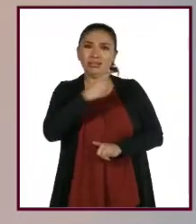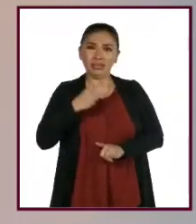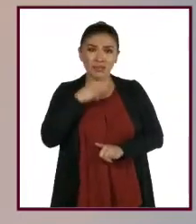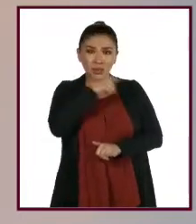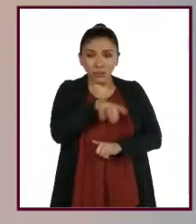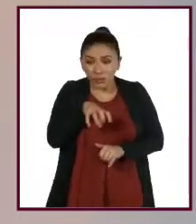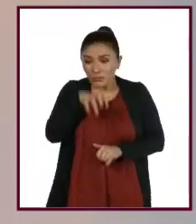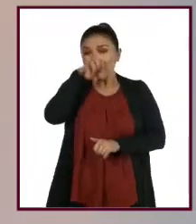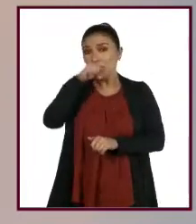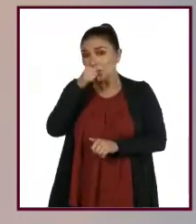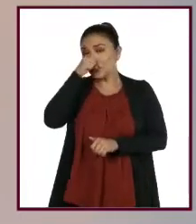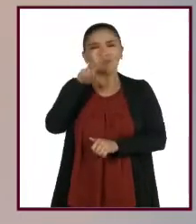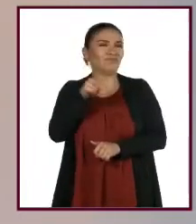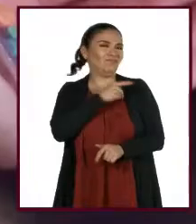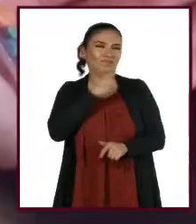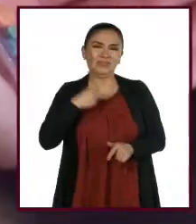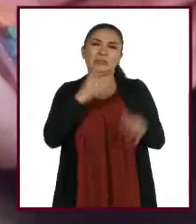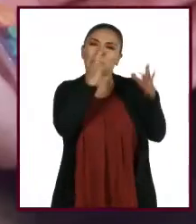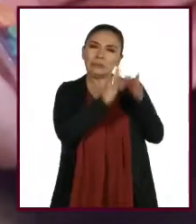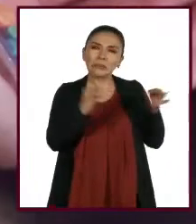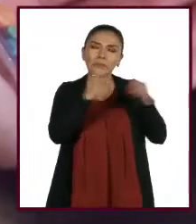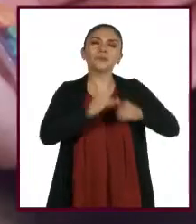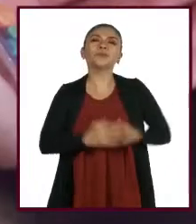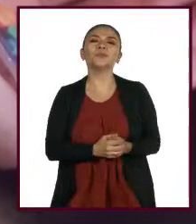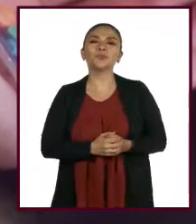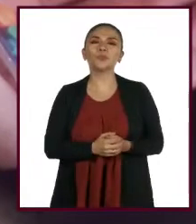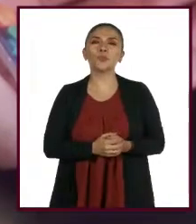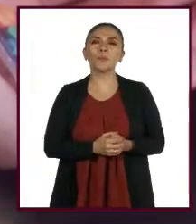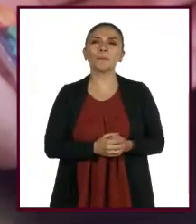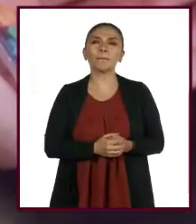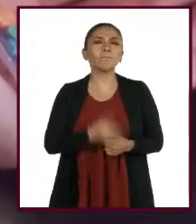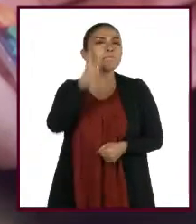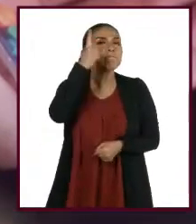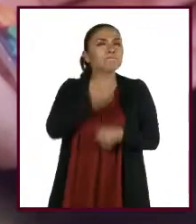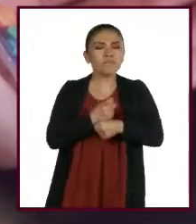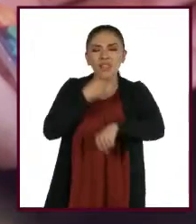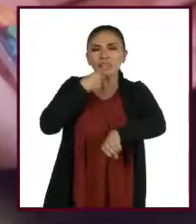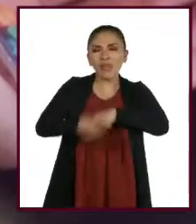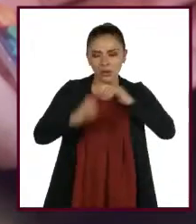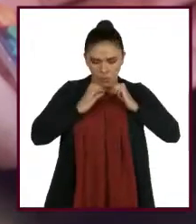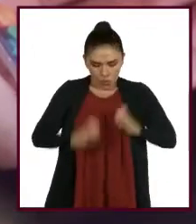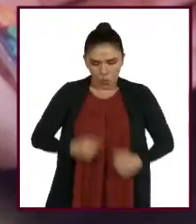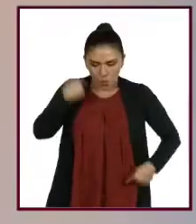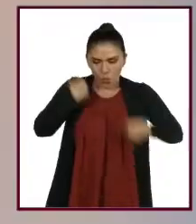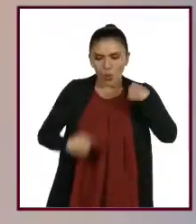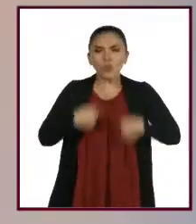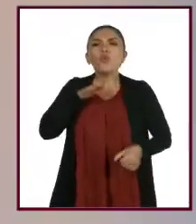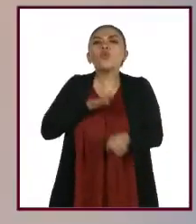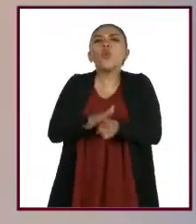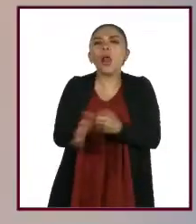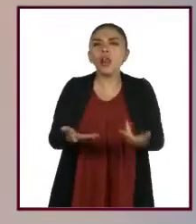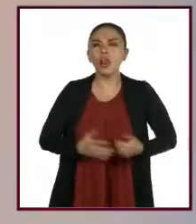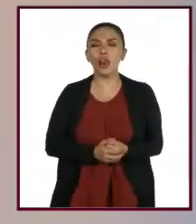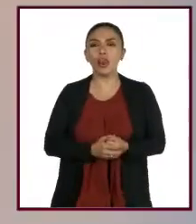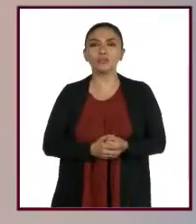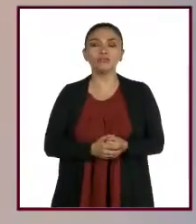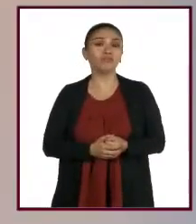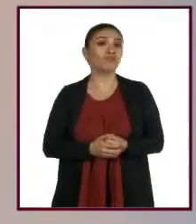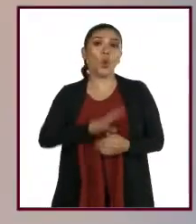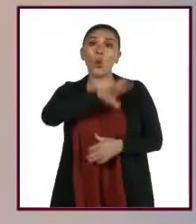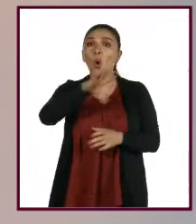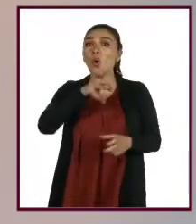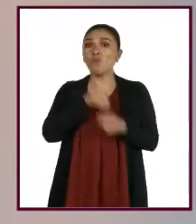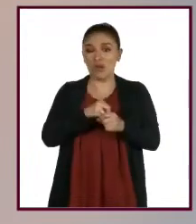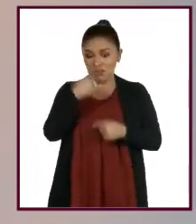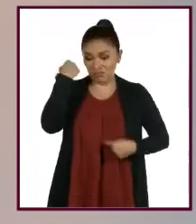de consumir. ¿A qué órganos afecta principalmente? Bueno, pues afecta casi a